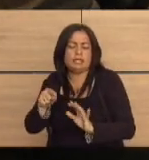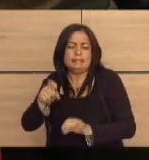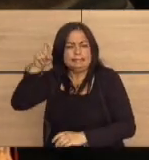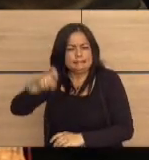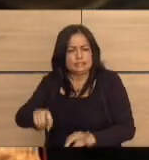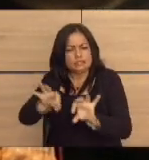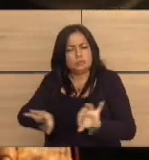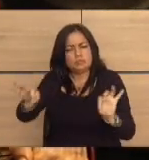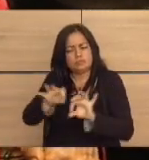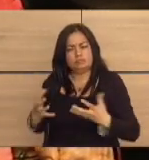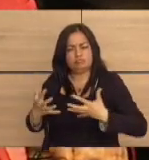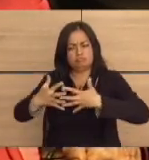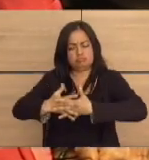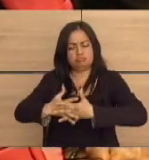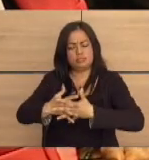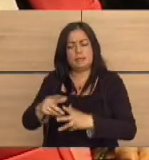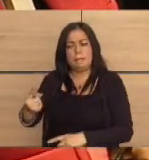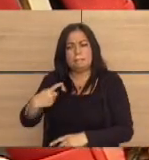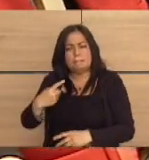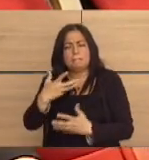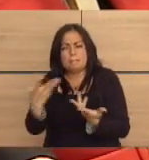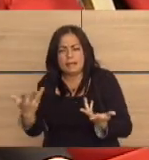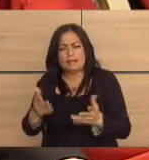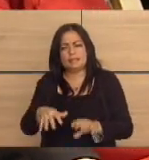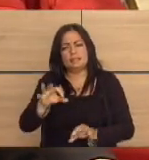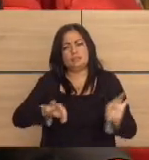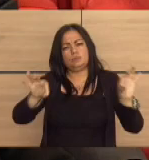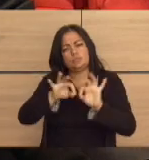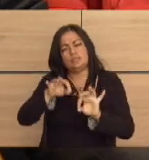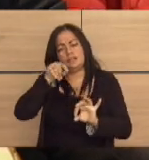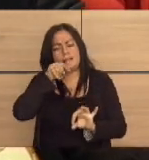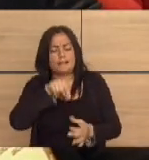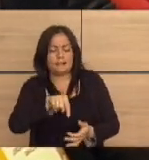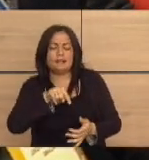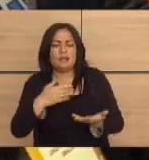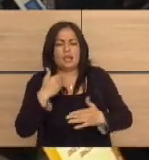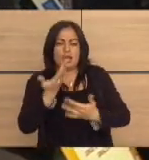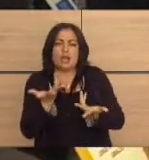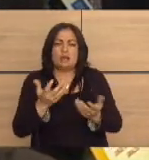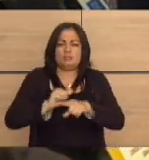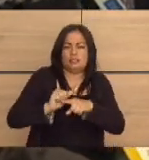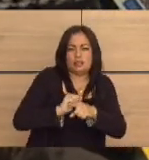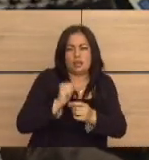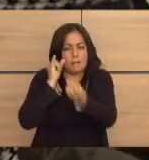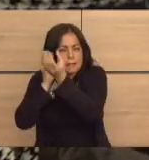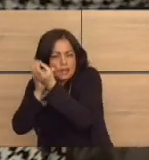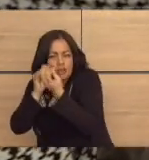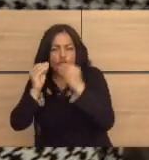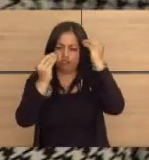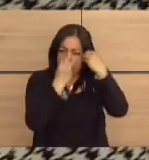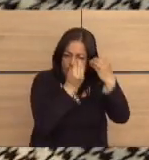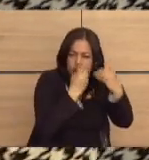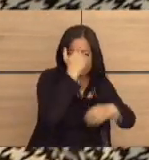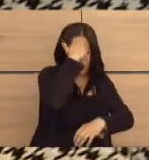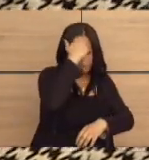poderla integrar. Y es un mandato que cobra todo el sentido desde el saber mismo de la práctica pedagógica, desde la formación de los maestros y